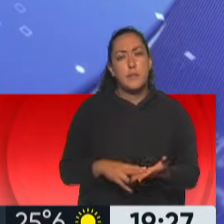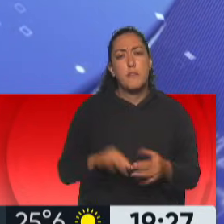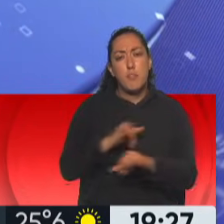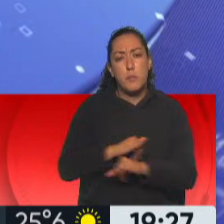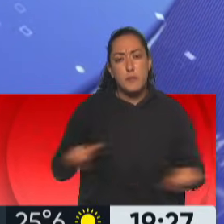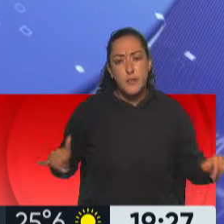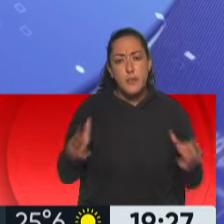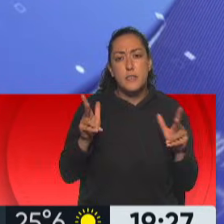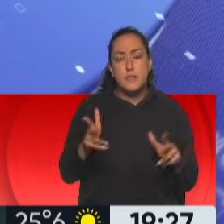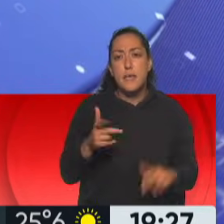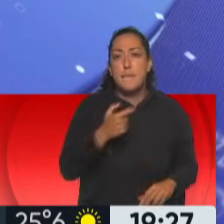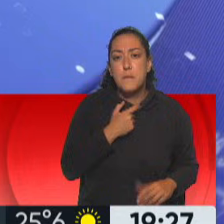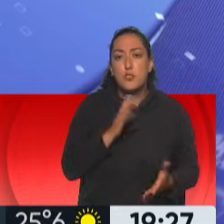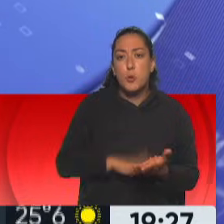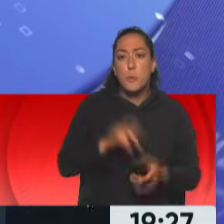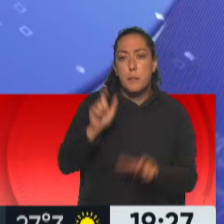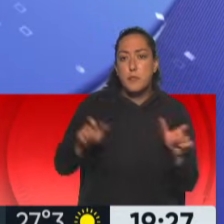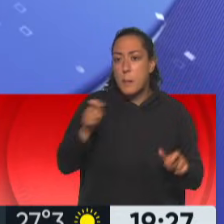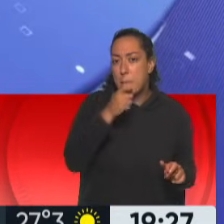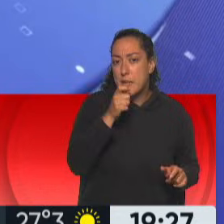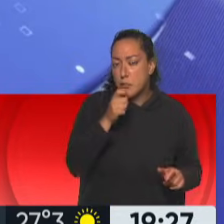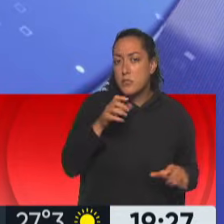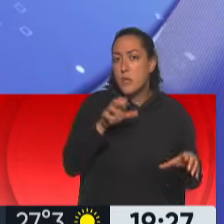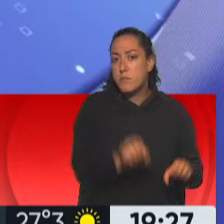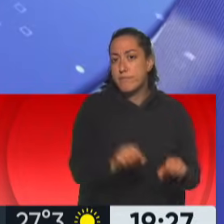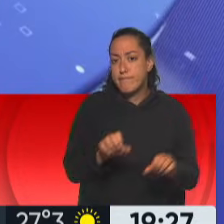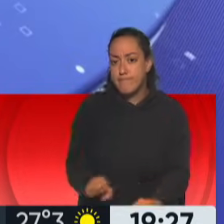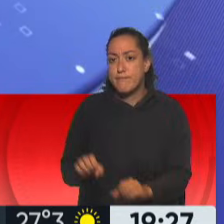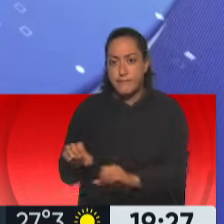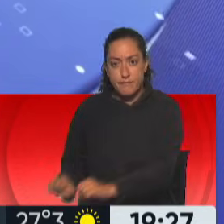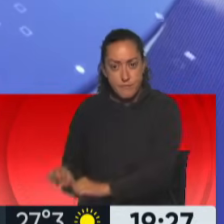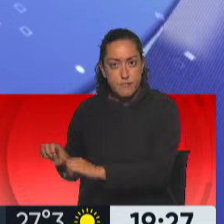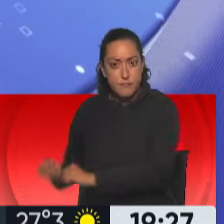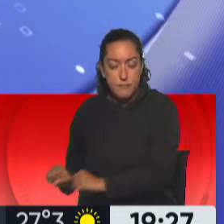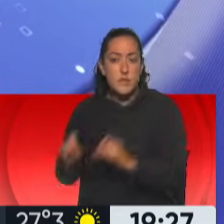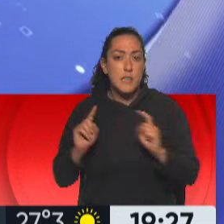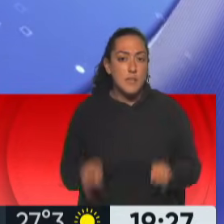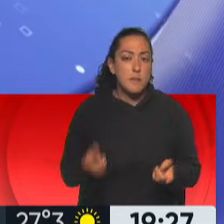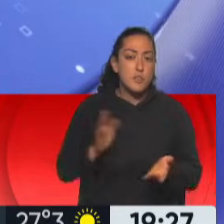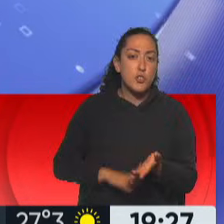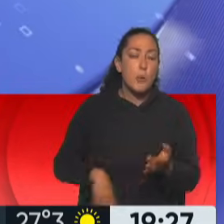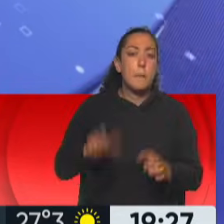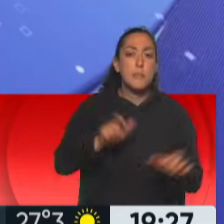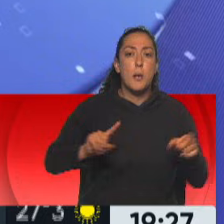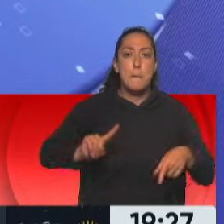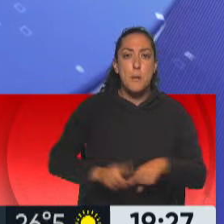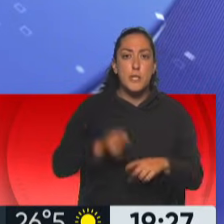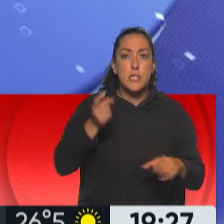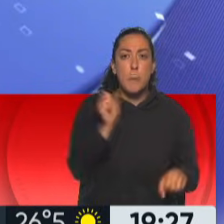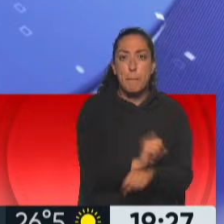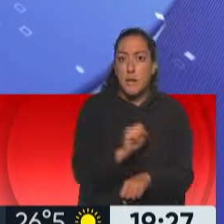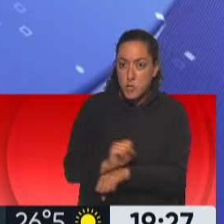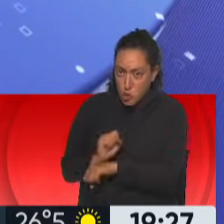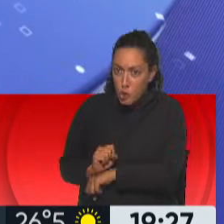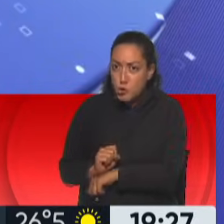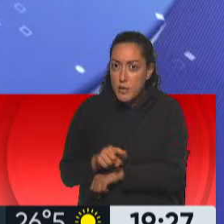información sobre los periodistas que fueron detenidos y además, Leti, Lourdes, sobre los presos políticos. Este me parece que es